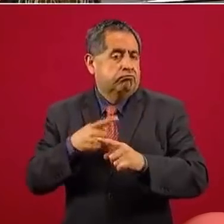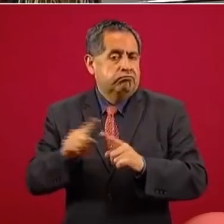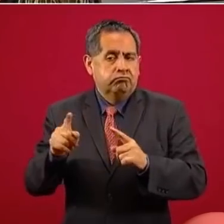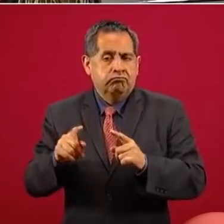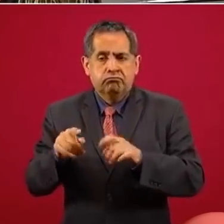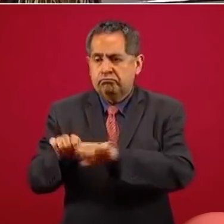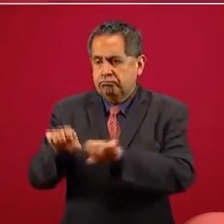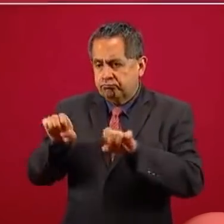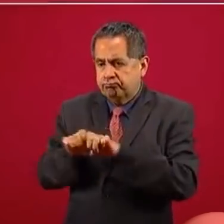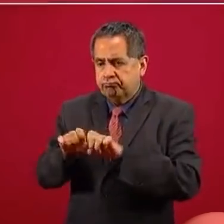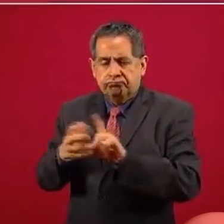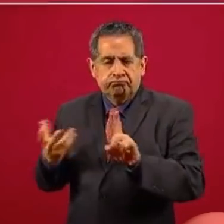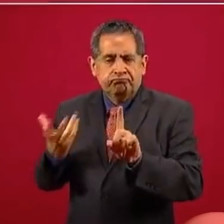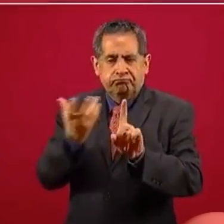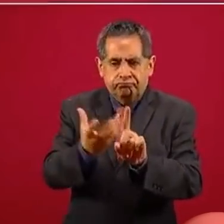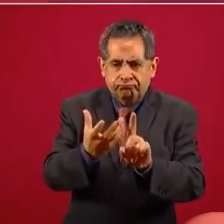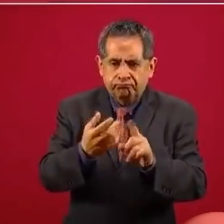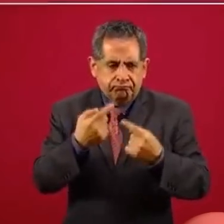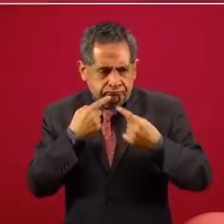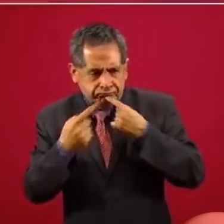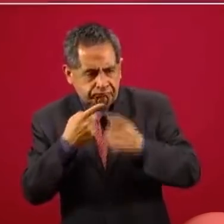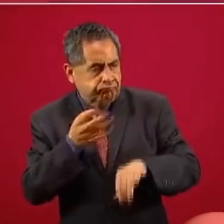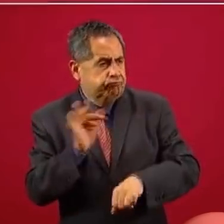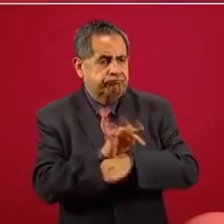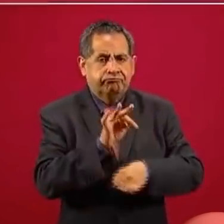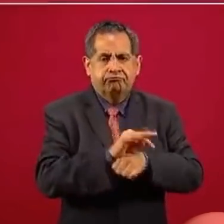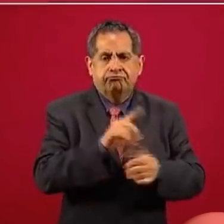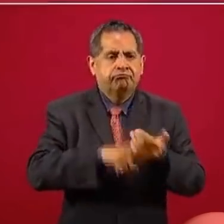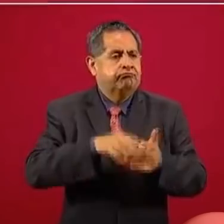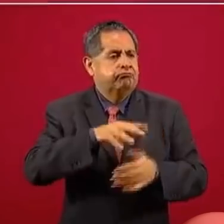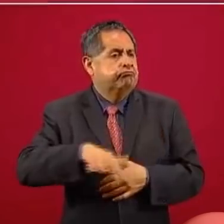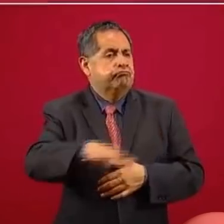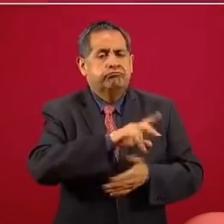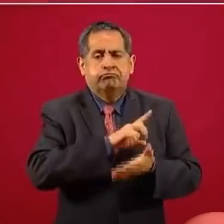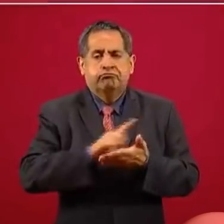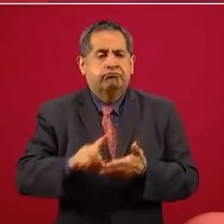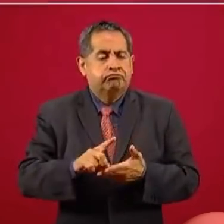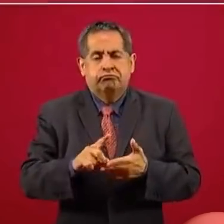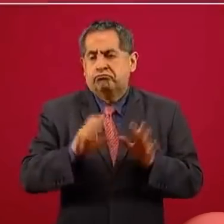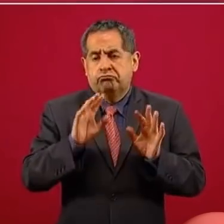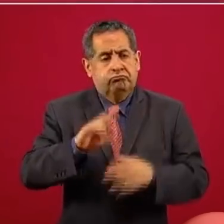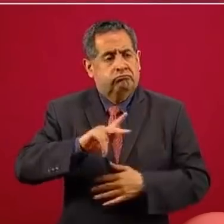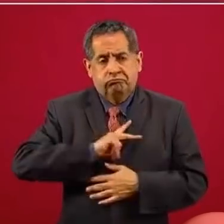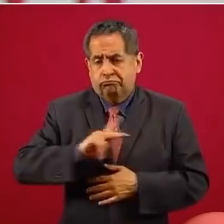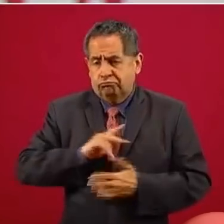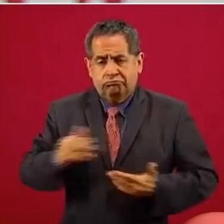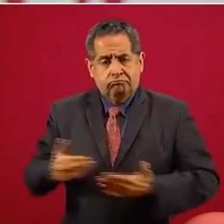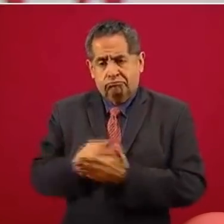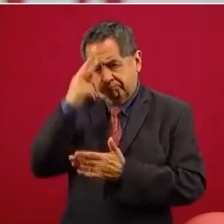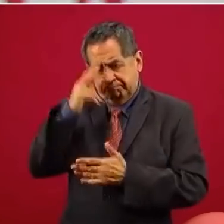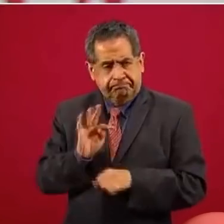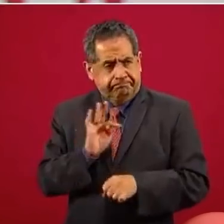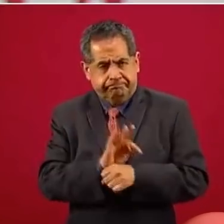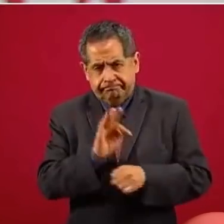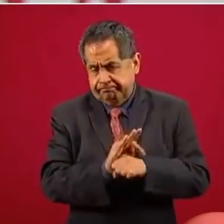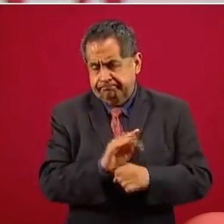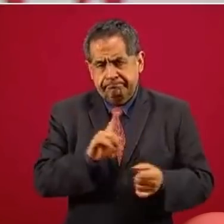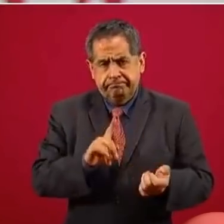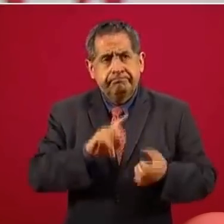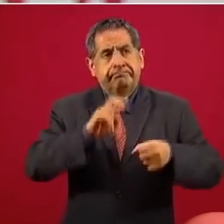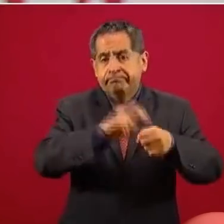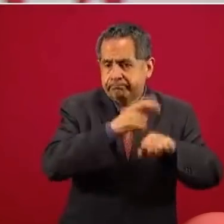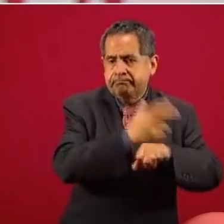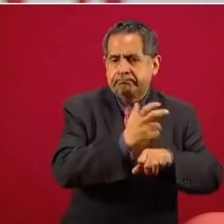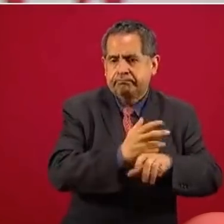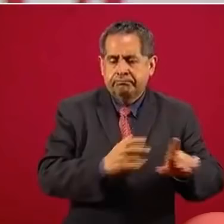un equipo destinado a proteger los derechos de nuestros connacionales en Estados Unidos.